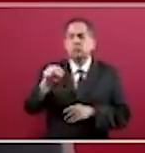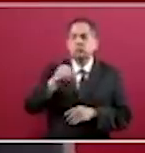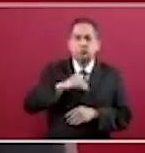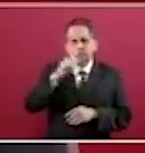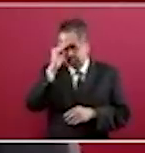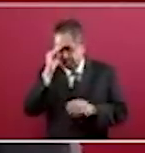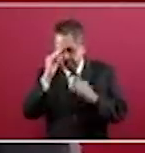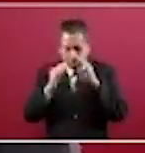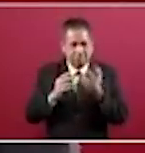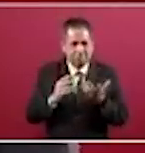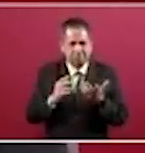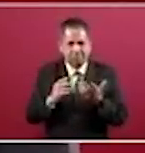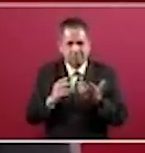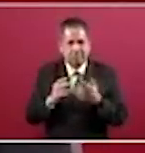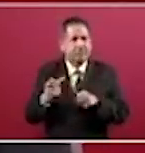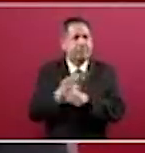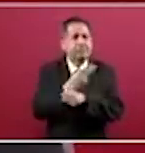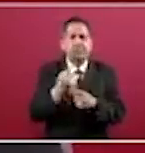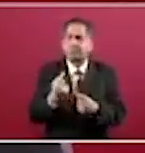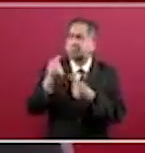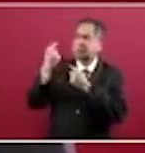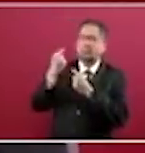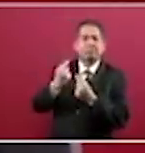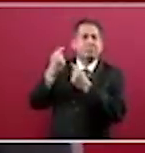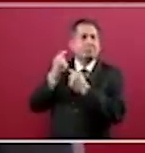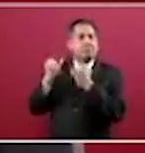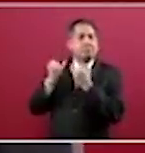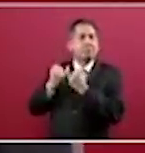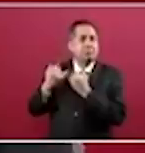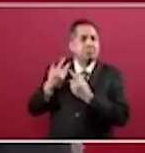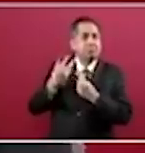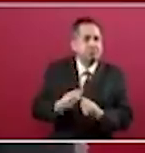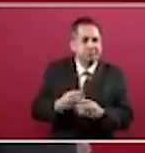apostemos a lo que se hizo durante mucho tiempo,